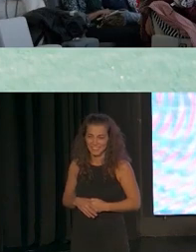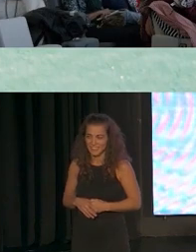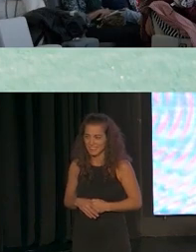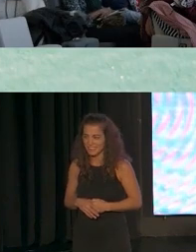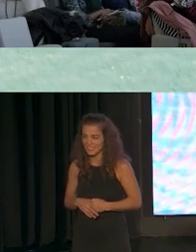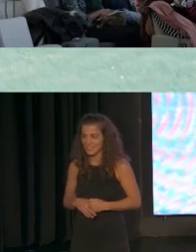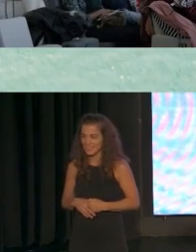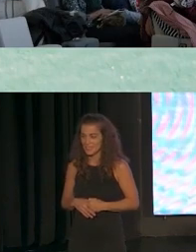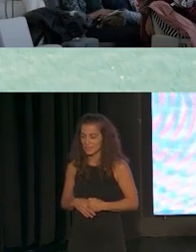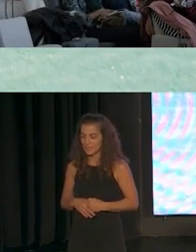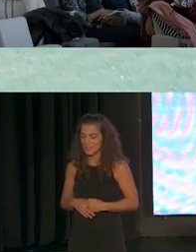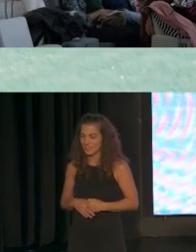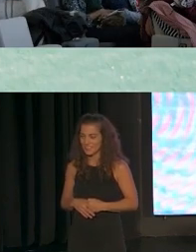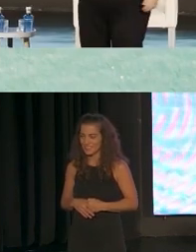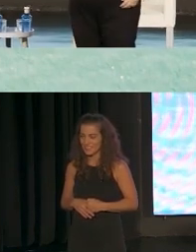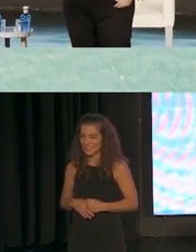sociedad